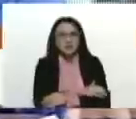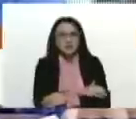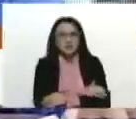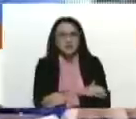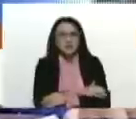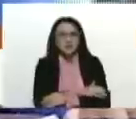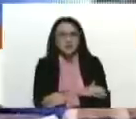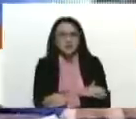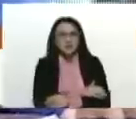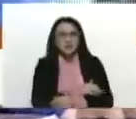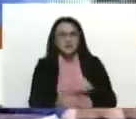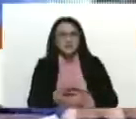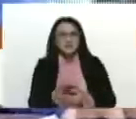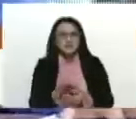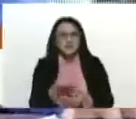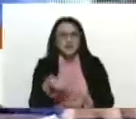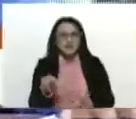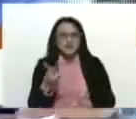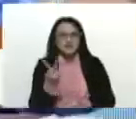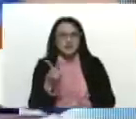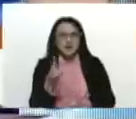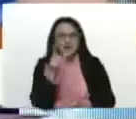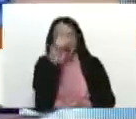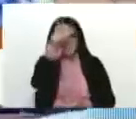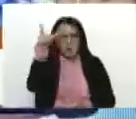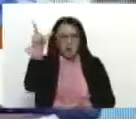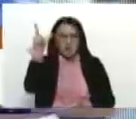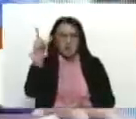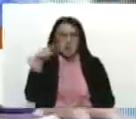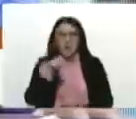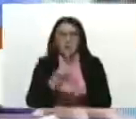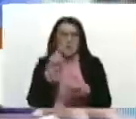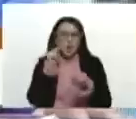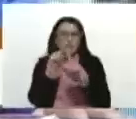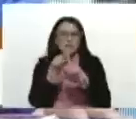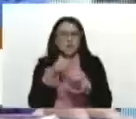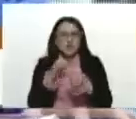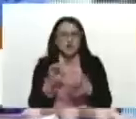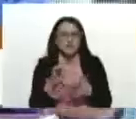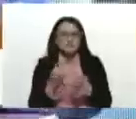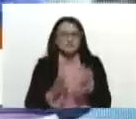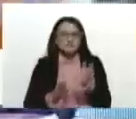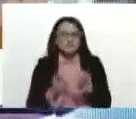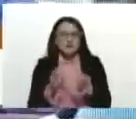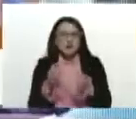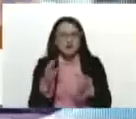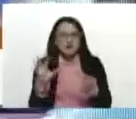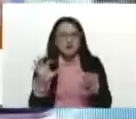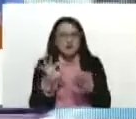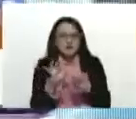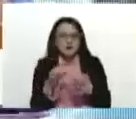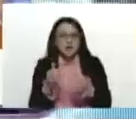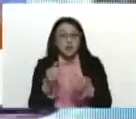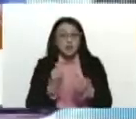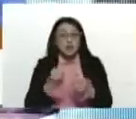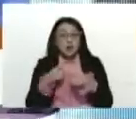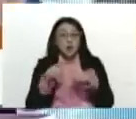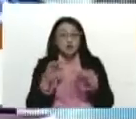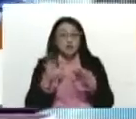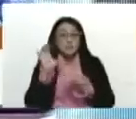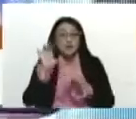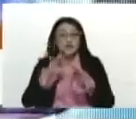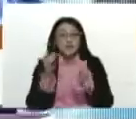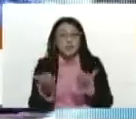de la contrarrevolución en Venezuela de Leopoldo López más nada Ese fue el único objetivo se concentraron en un puente en cualquier otro país del mundo